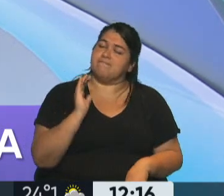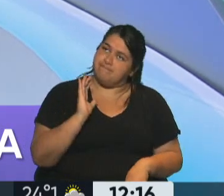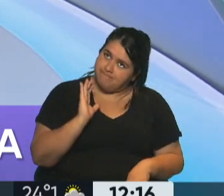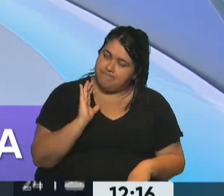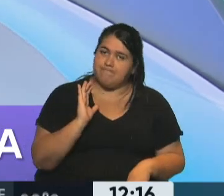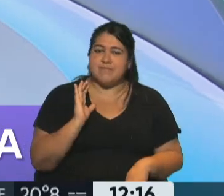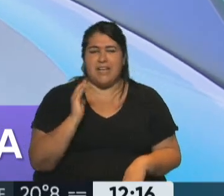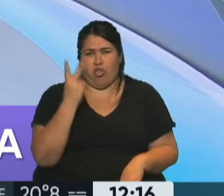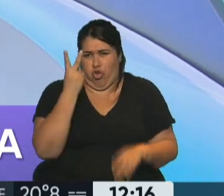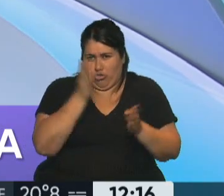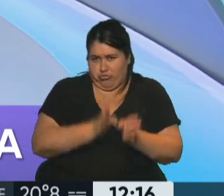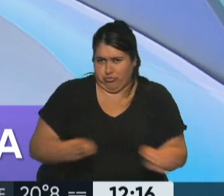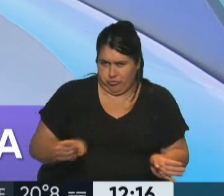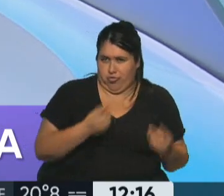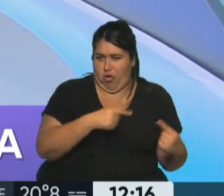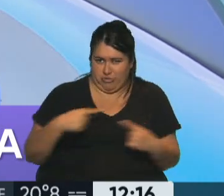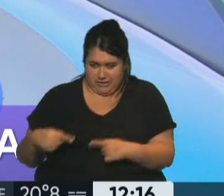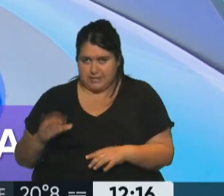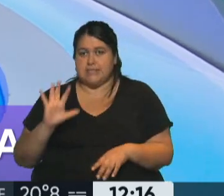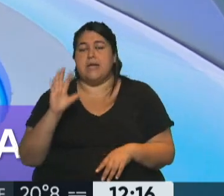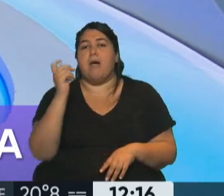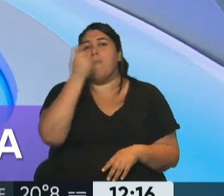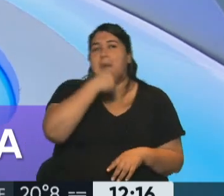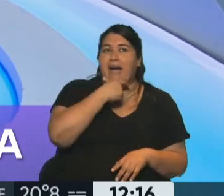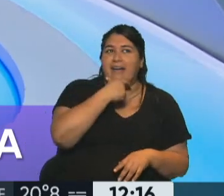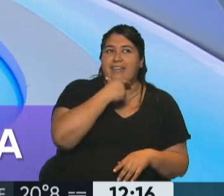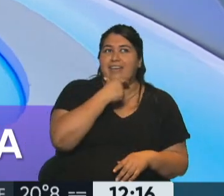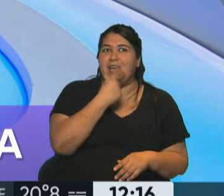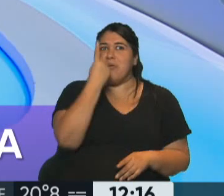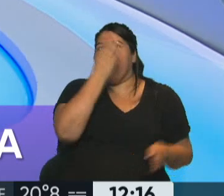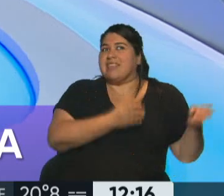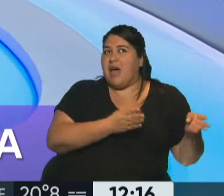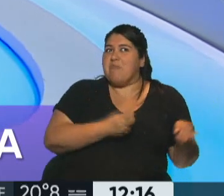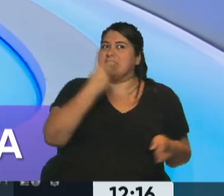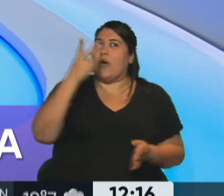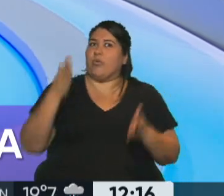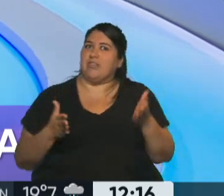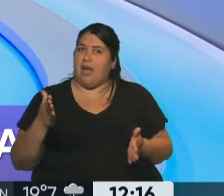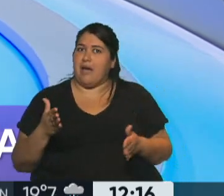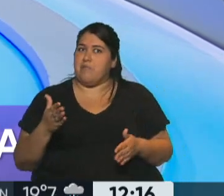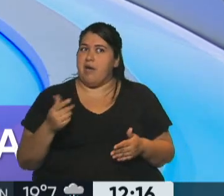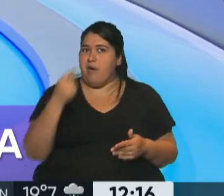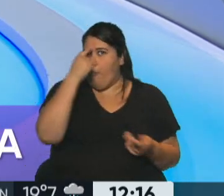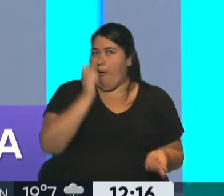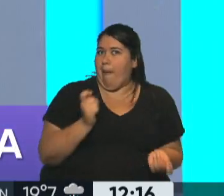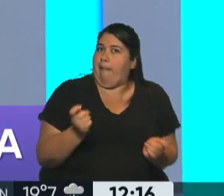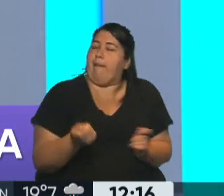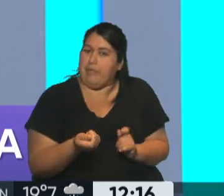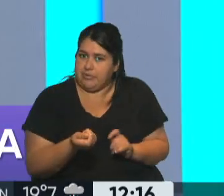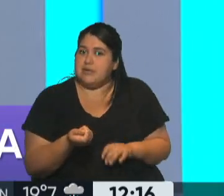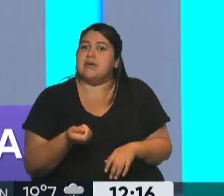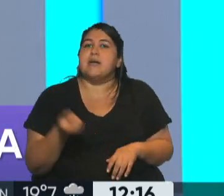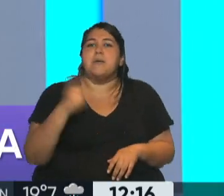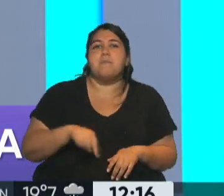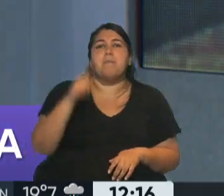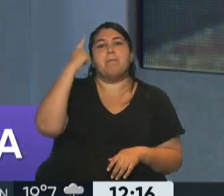Milei como cuando uno lee el libro de Macri Segundo Tiempo, son muy claros en que no creen en el gradualismo, ¿no? Lo han planteado como uno de los grandes defectos